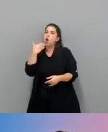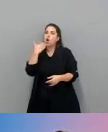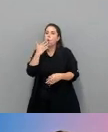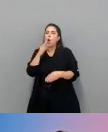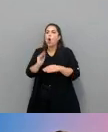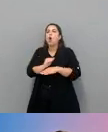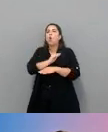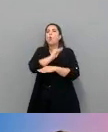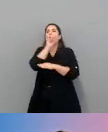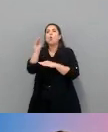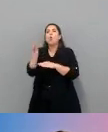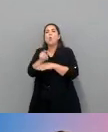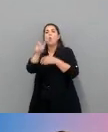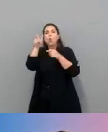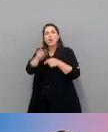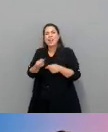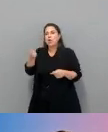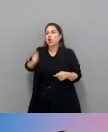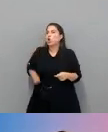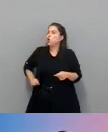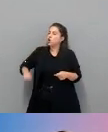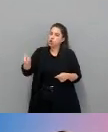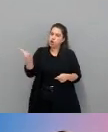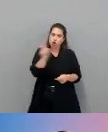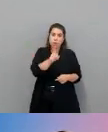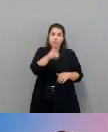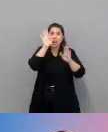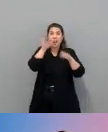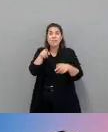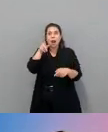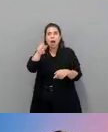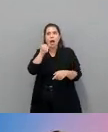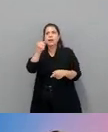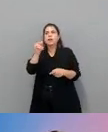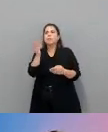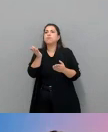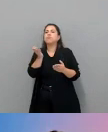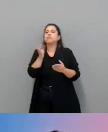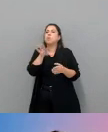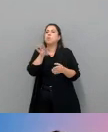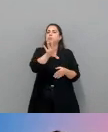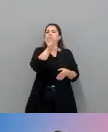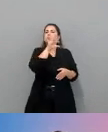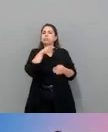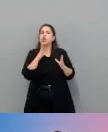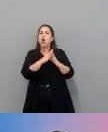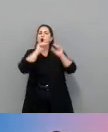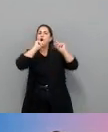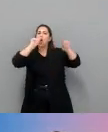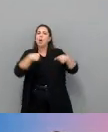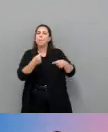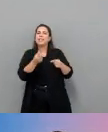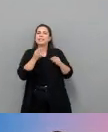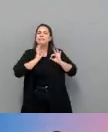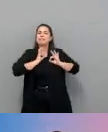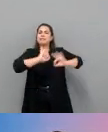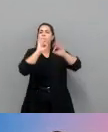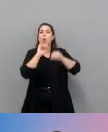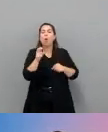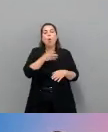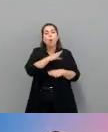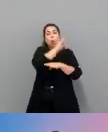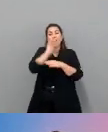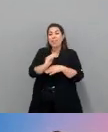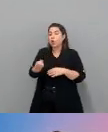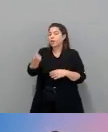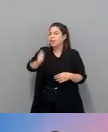cuidador, cuidadora no profesional, tiene la posibilidad de adherirse al convenio especial para cuidadores no profesionales en